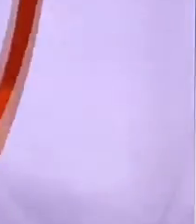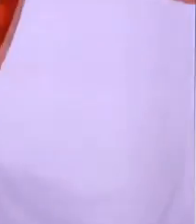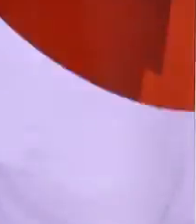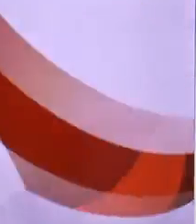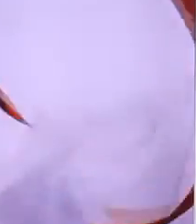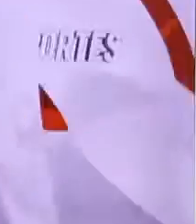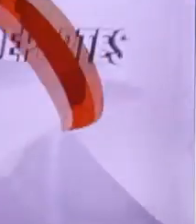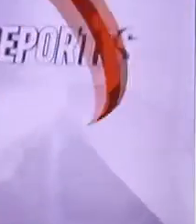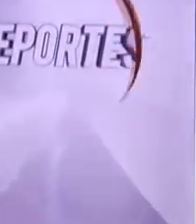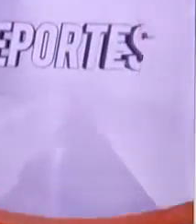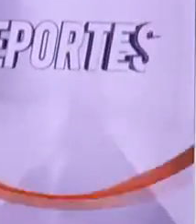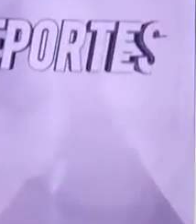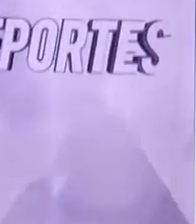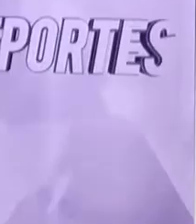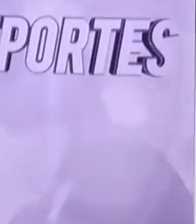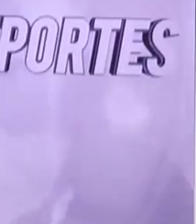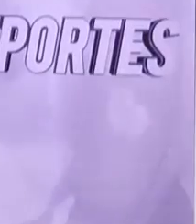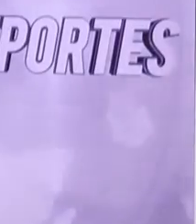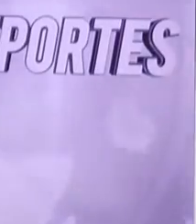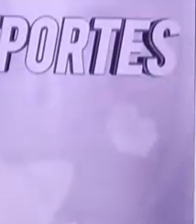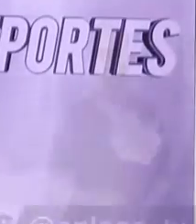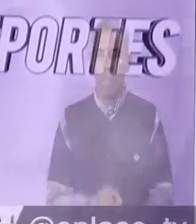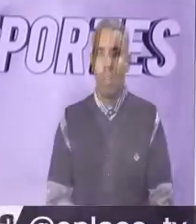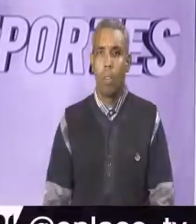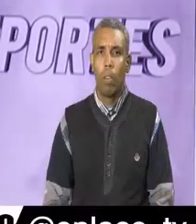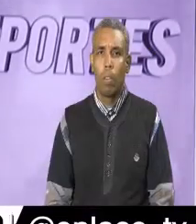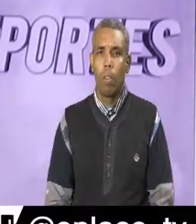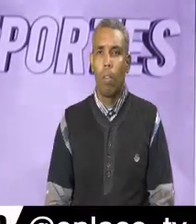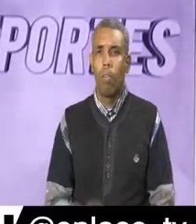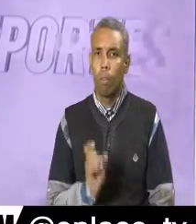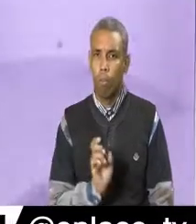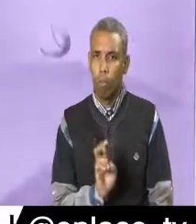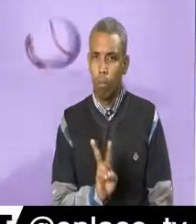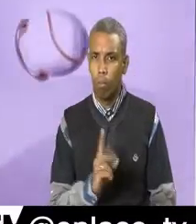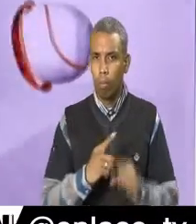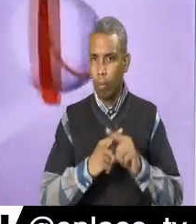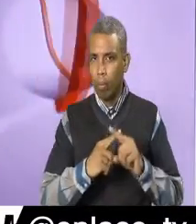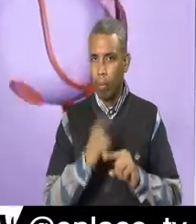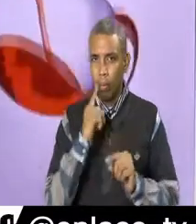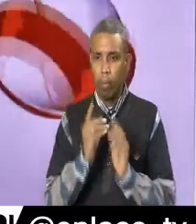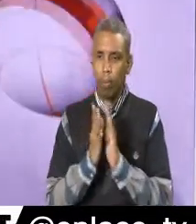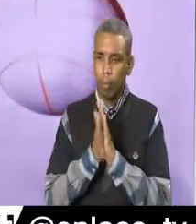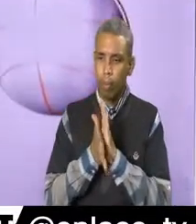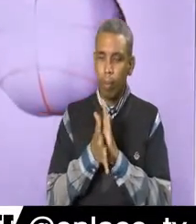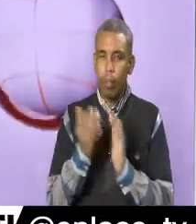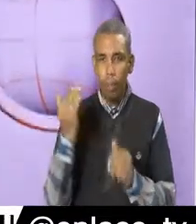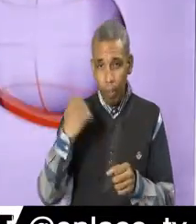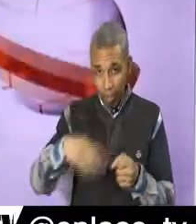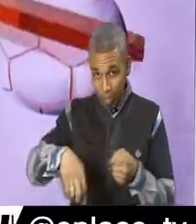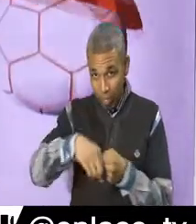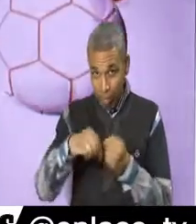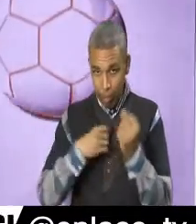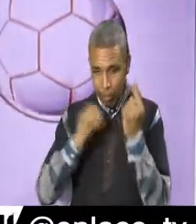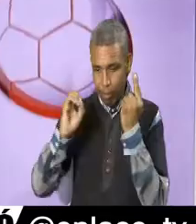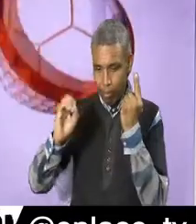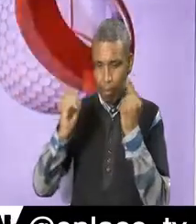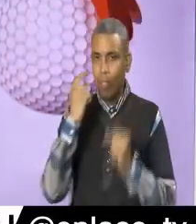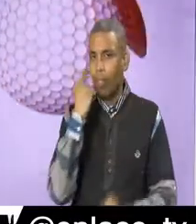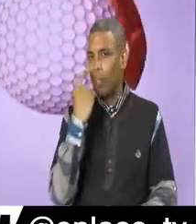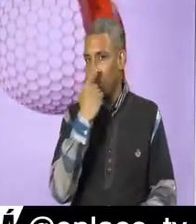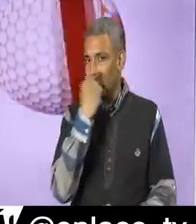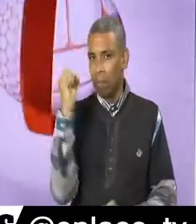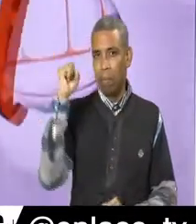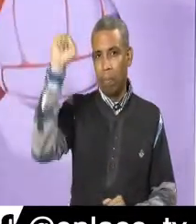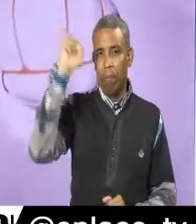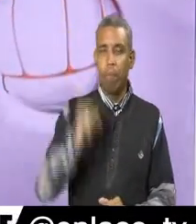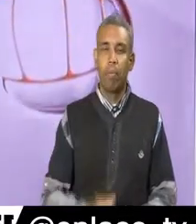Del mediodía, 32 minutos. Continuamos con información deportiva. 1-0 derrotó la Alianza Petrolera al Atlético Junior anoche en el Daniel